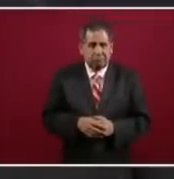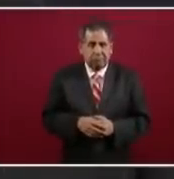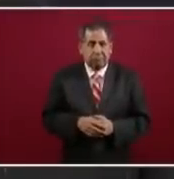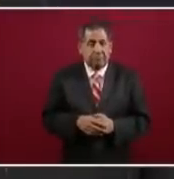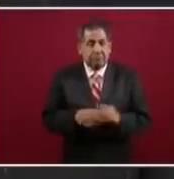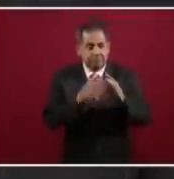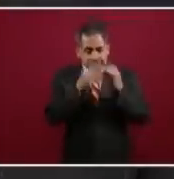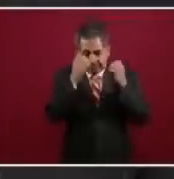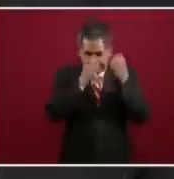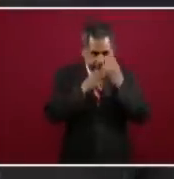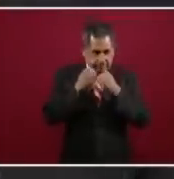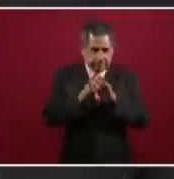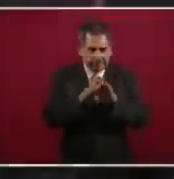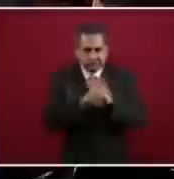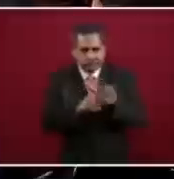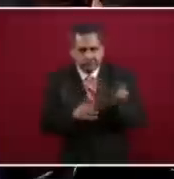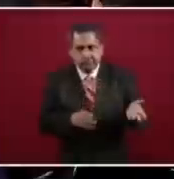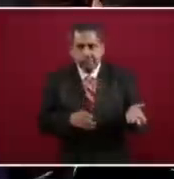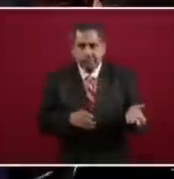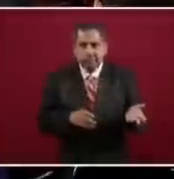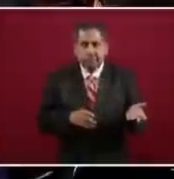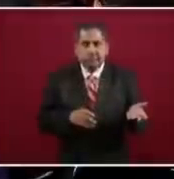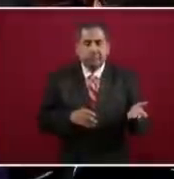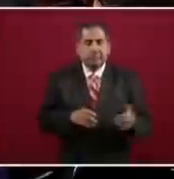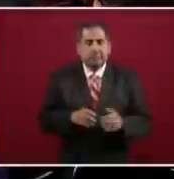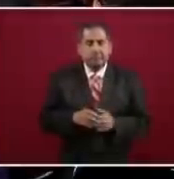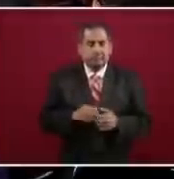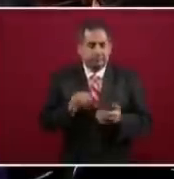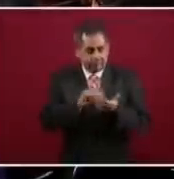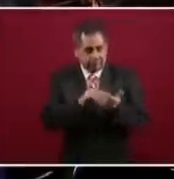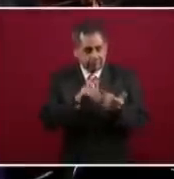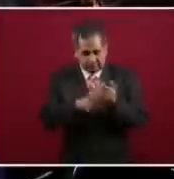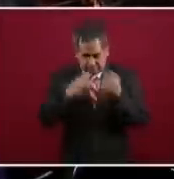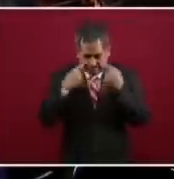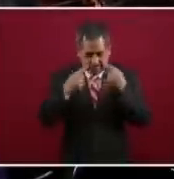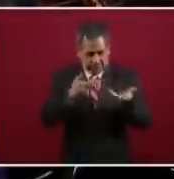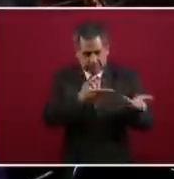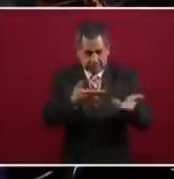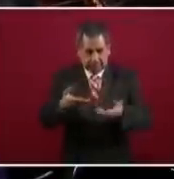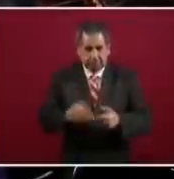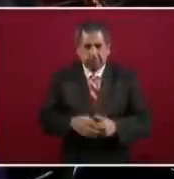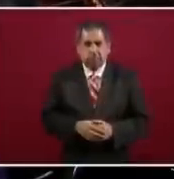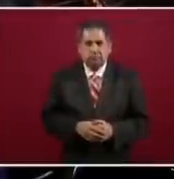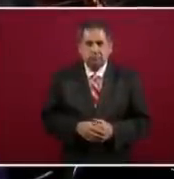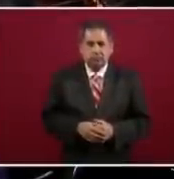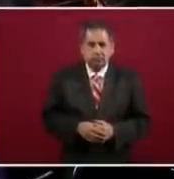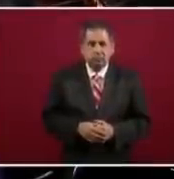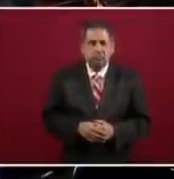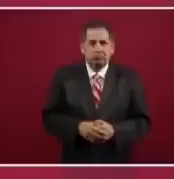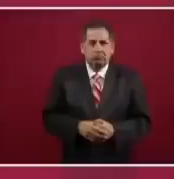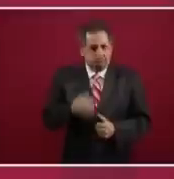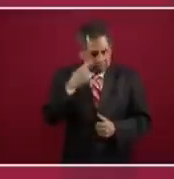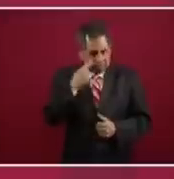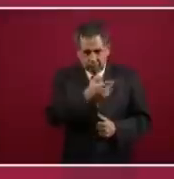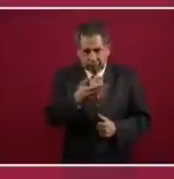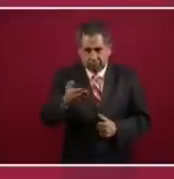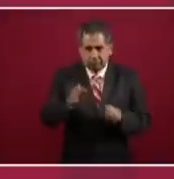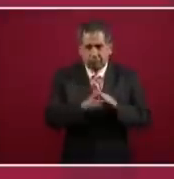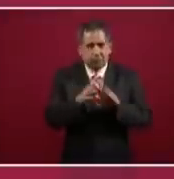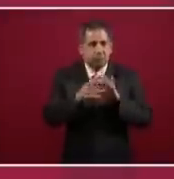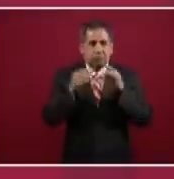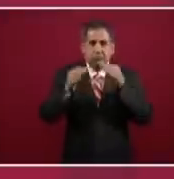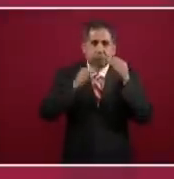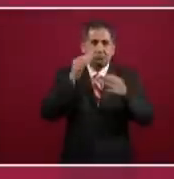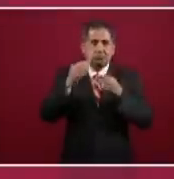una evaluación póngase a escucharlos puedes escuchar los programas de